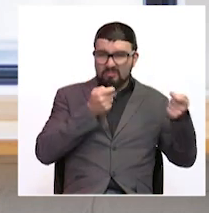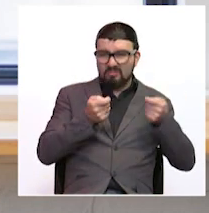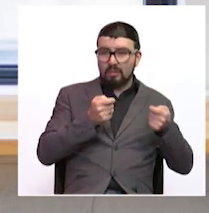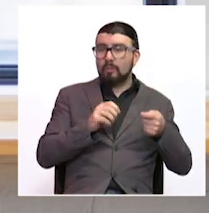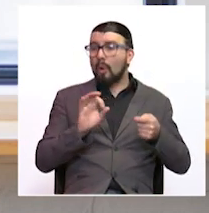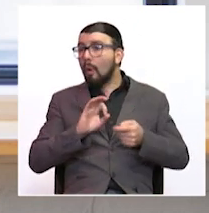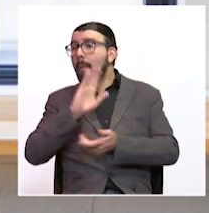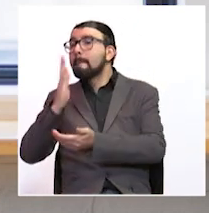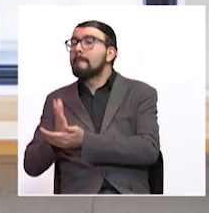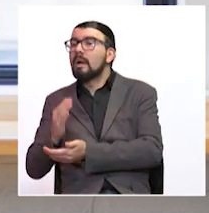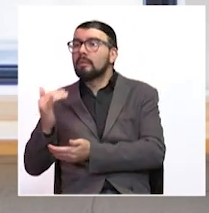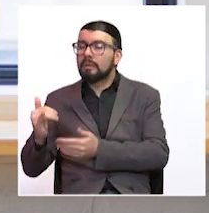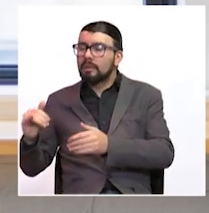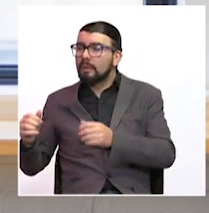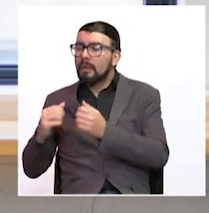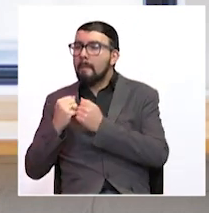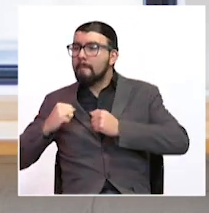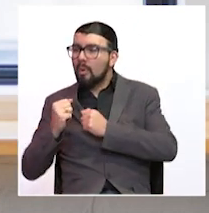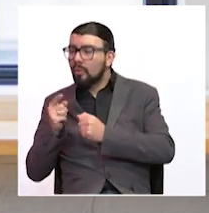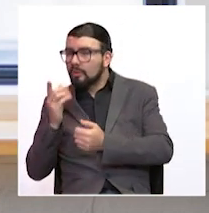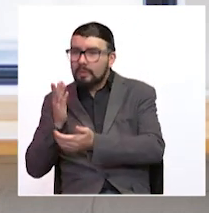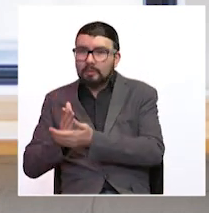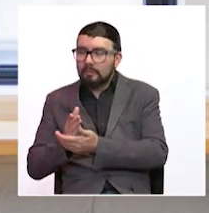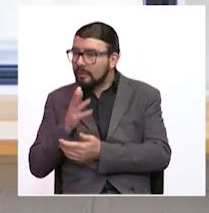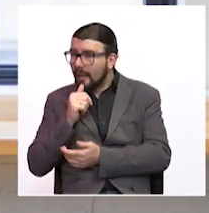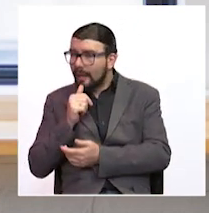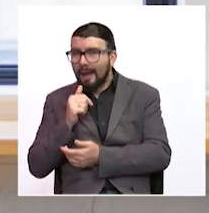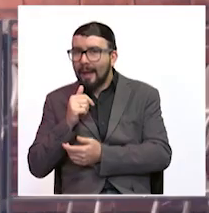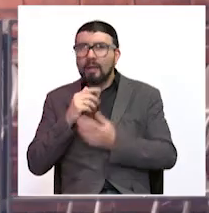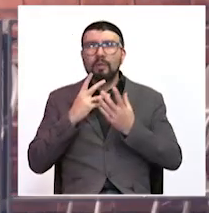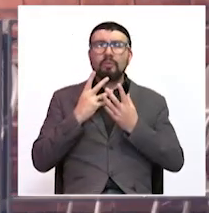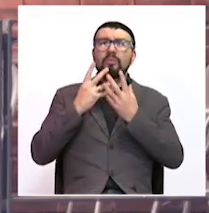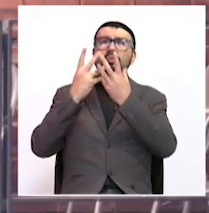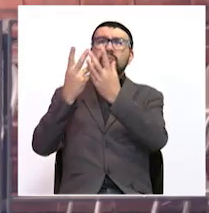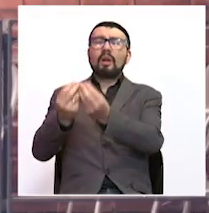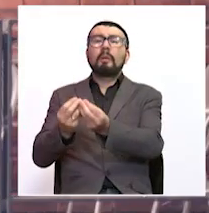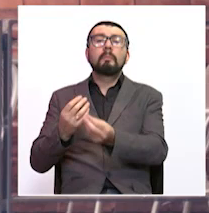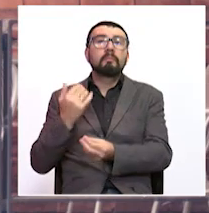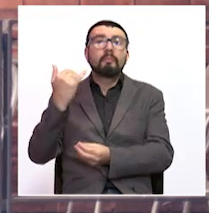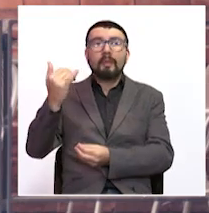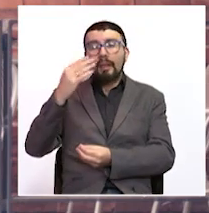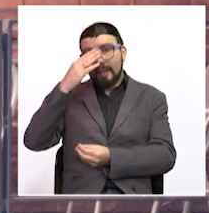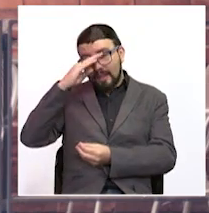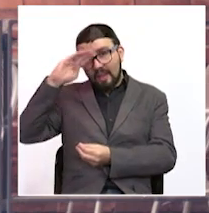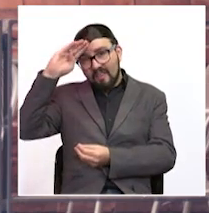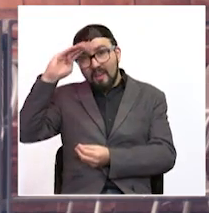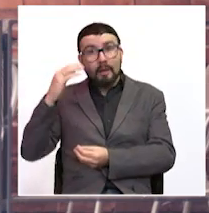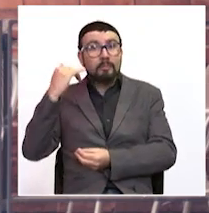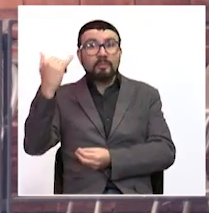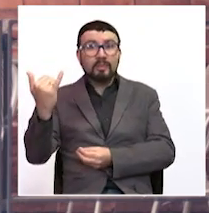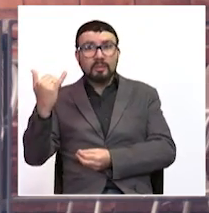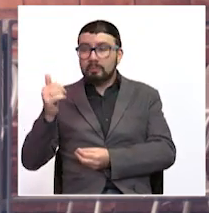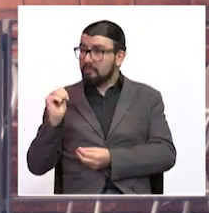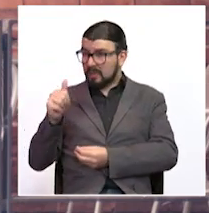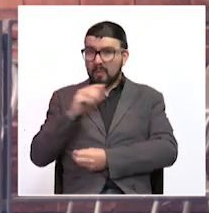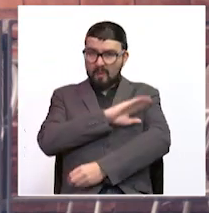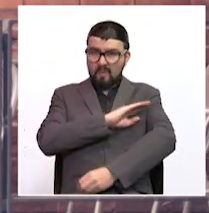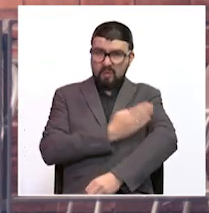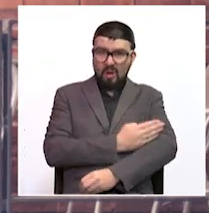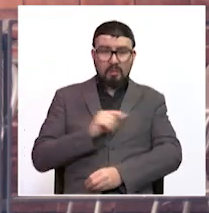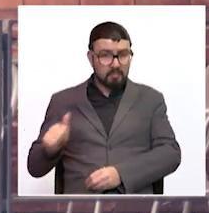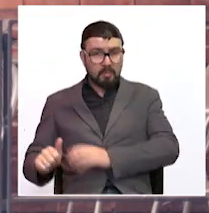buscaron una zona neutra la habana donde ninguno de los dos como poderes tenían